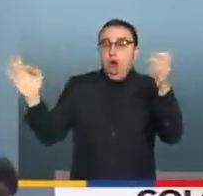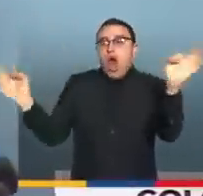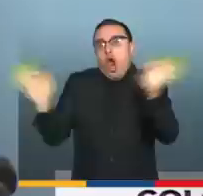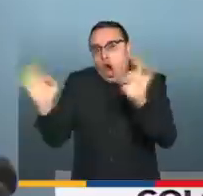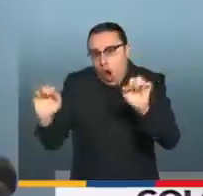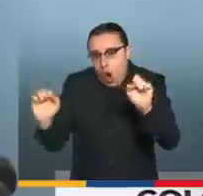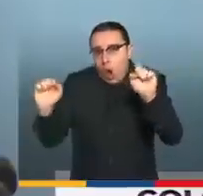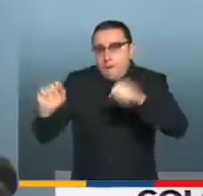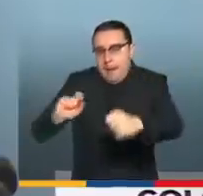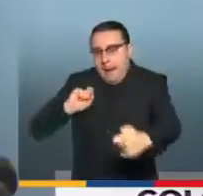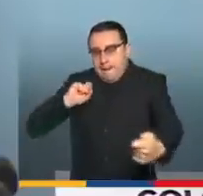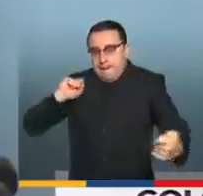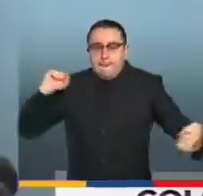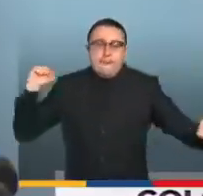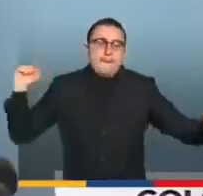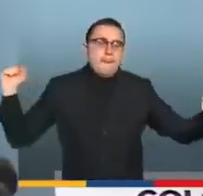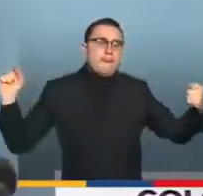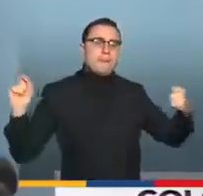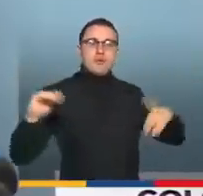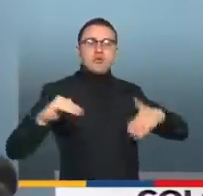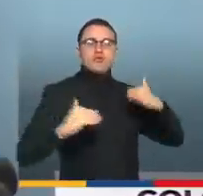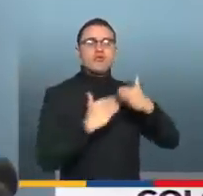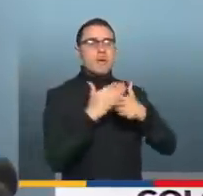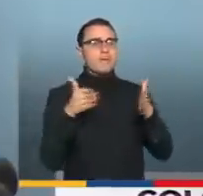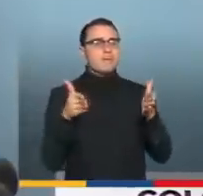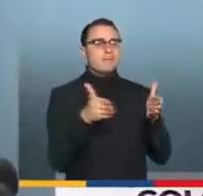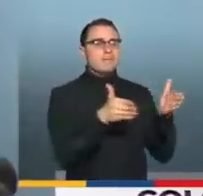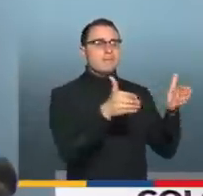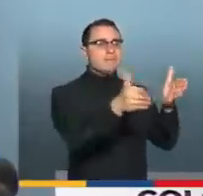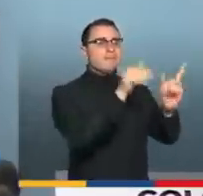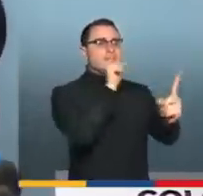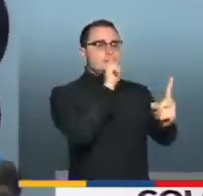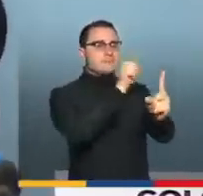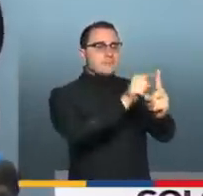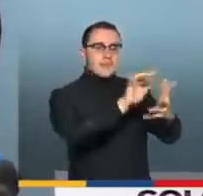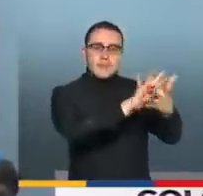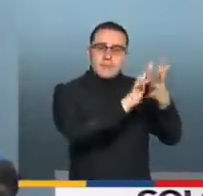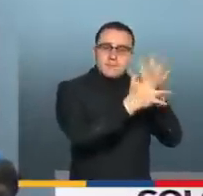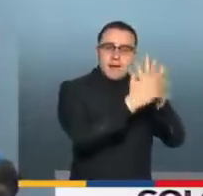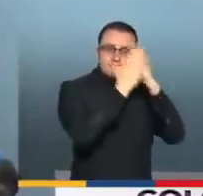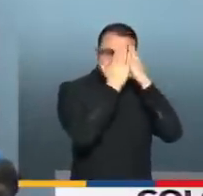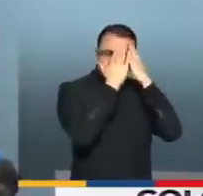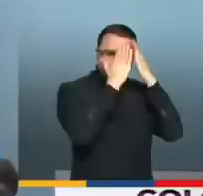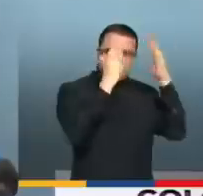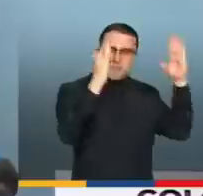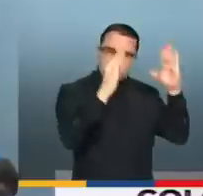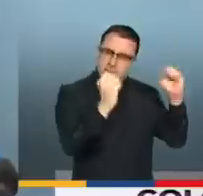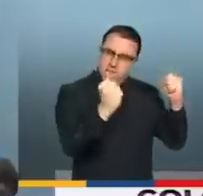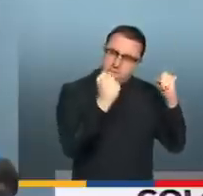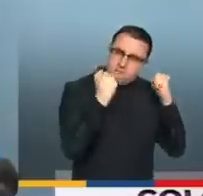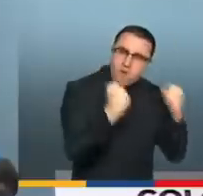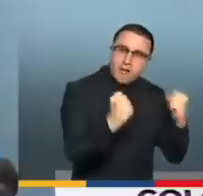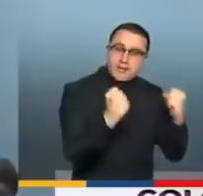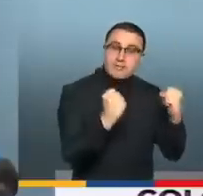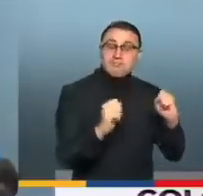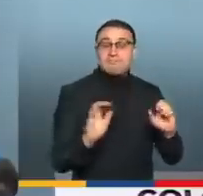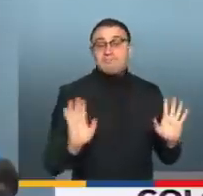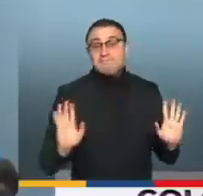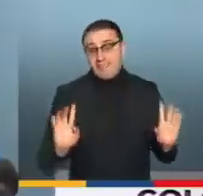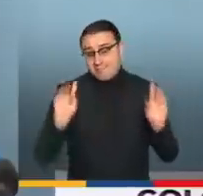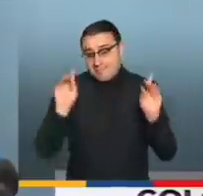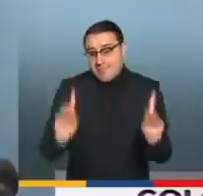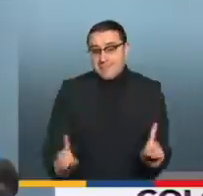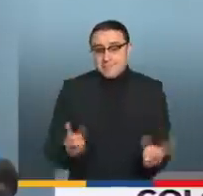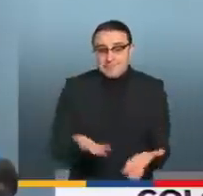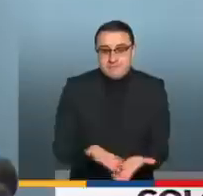podemos reconstruir el camino de la paz y la democracia y profundizarlo. Este salón, yo